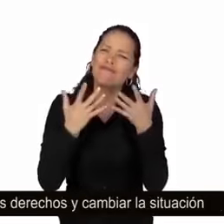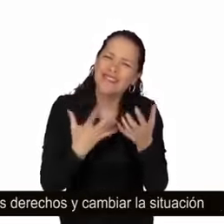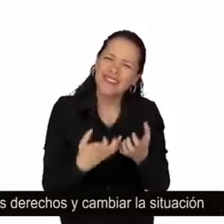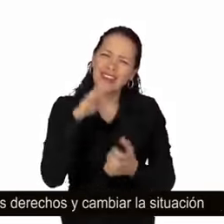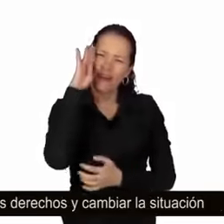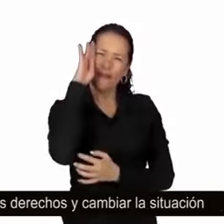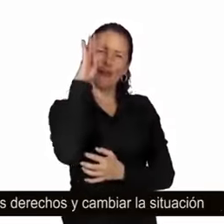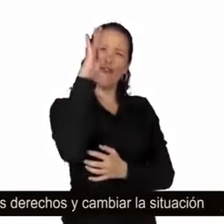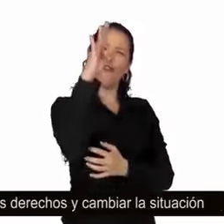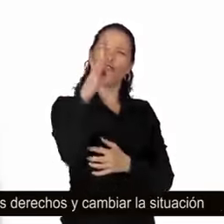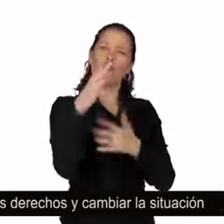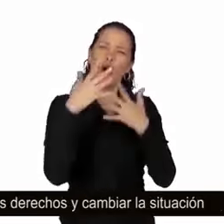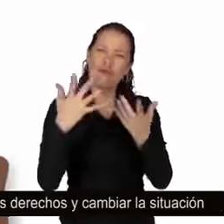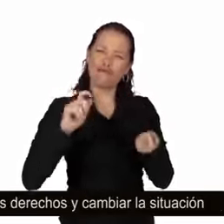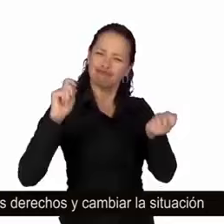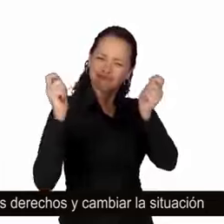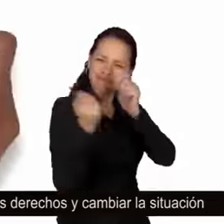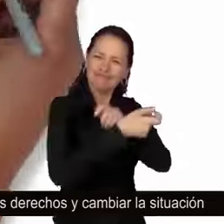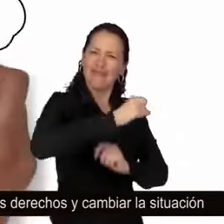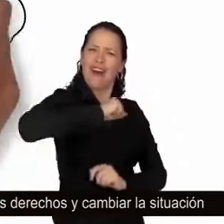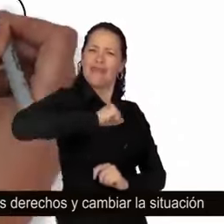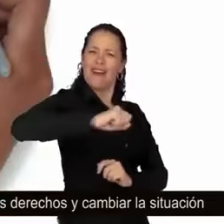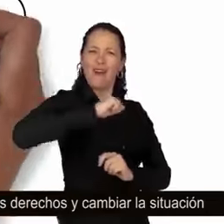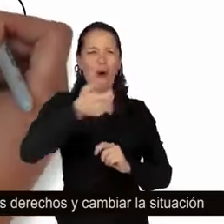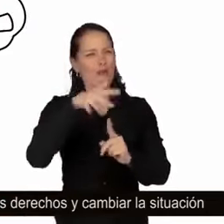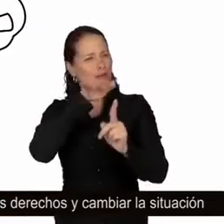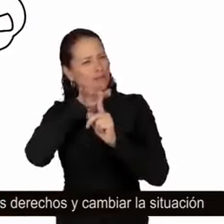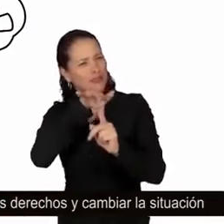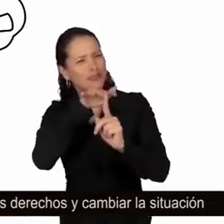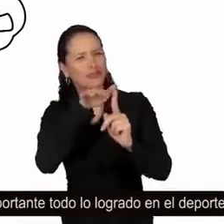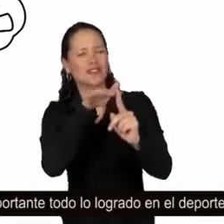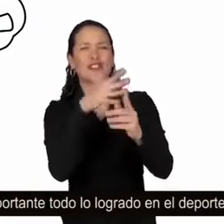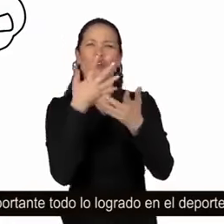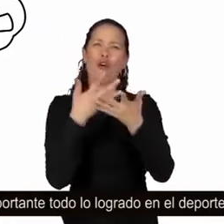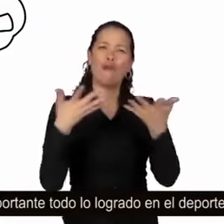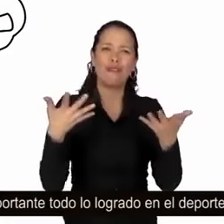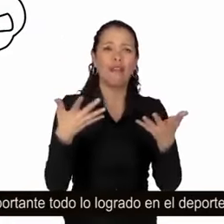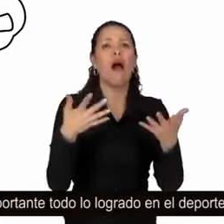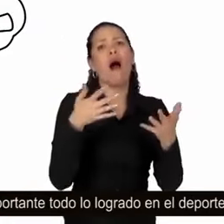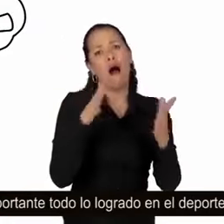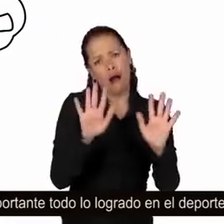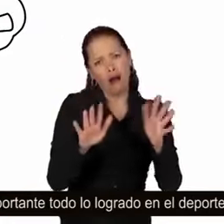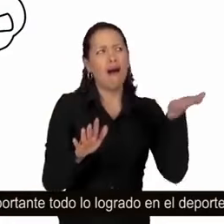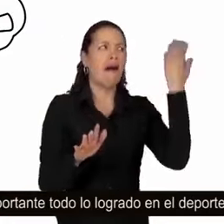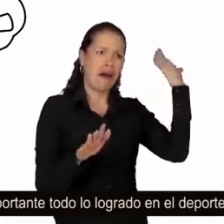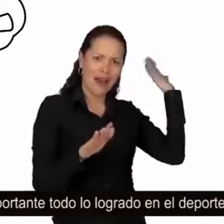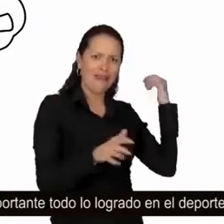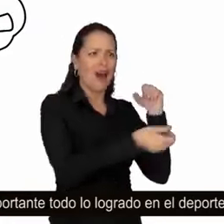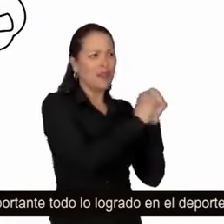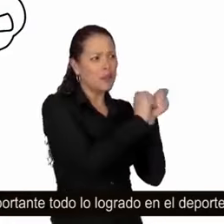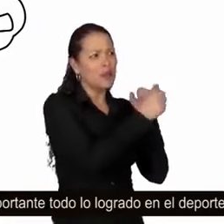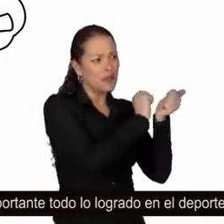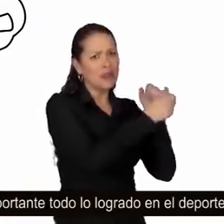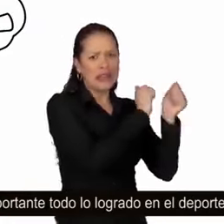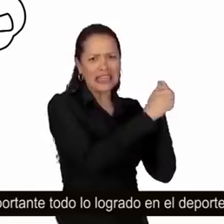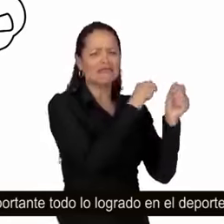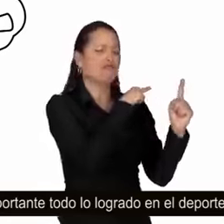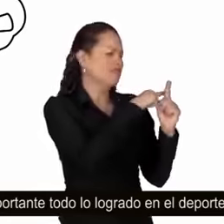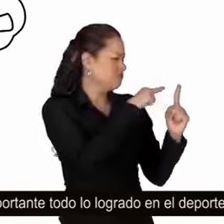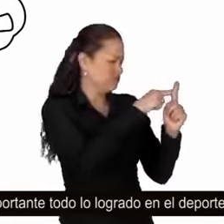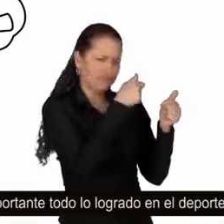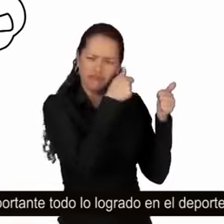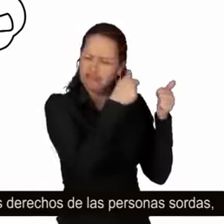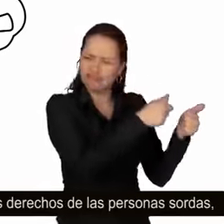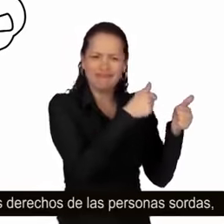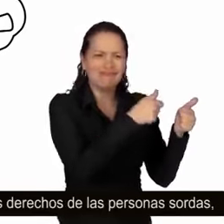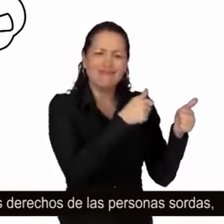Tenían el anhelo de poder incidir por sus derechos y cambiar la situación en la que se encontraban. Aunque era muy importante todo lo logrado en